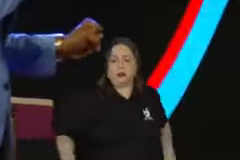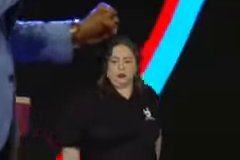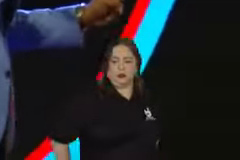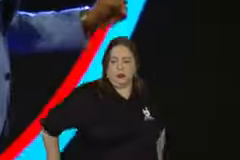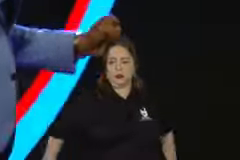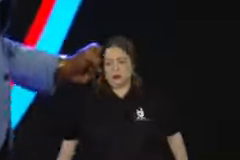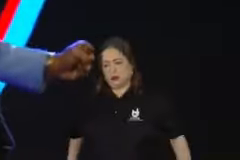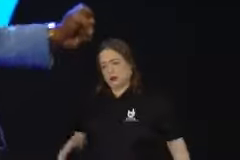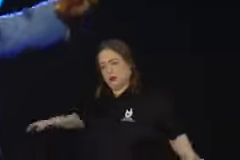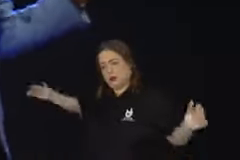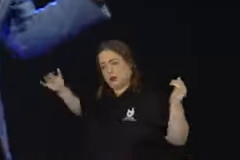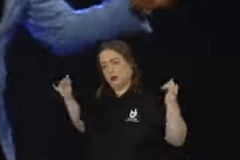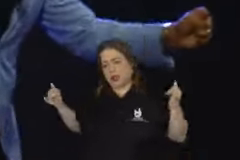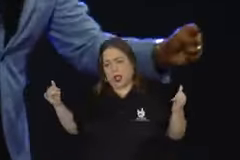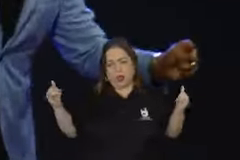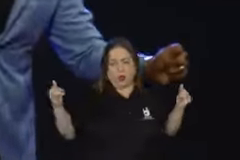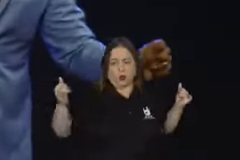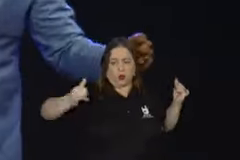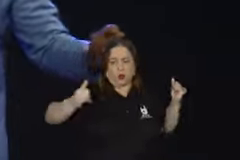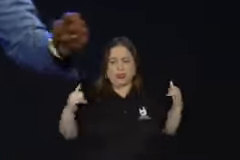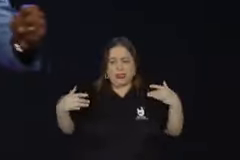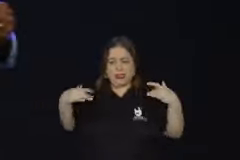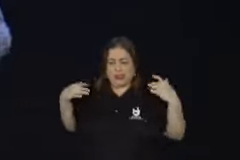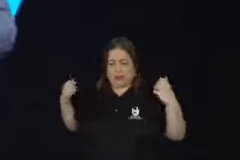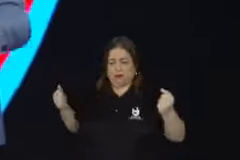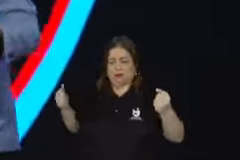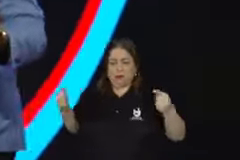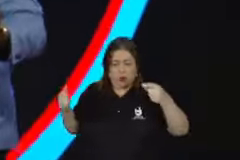milagro, este es el día de tu milagro.